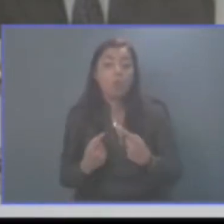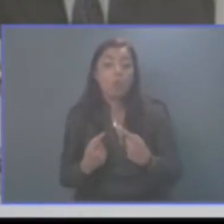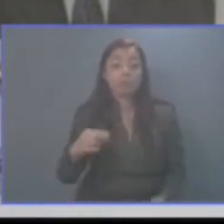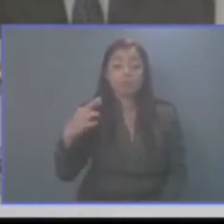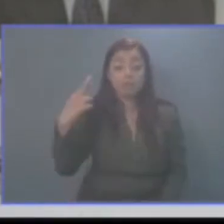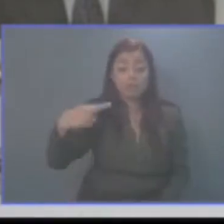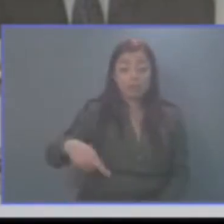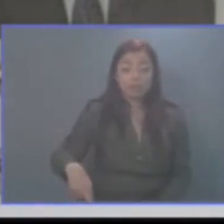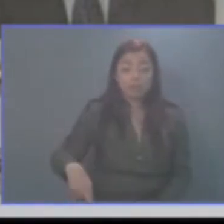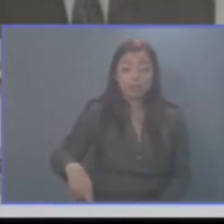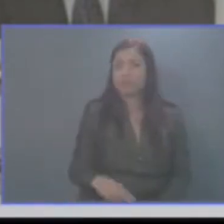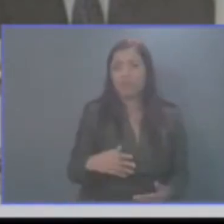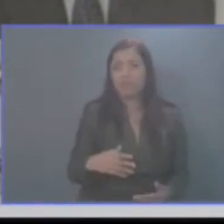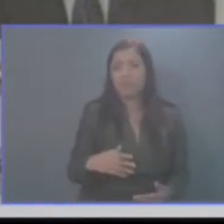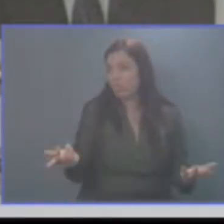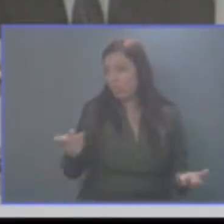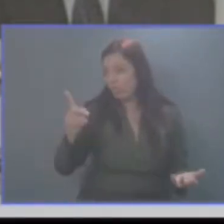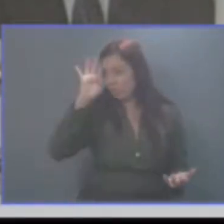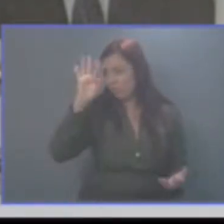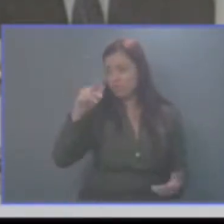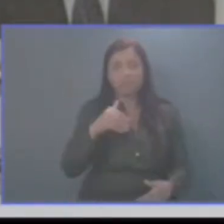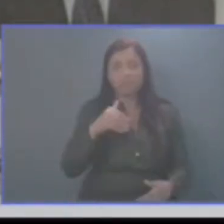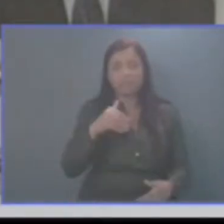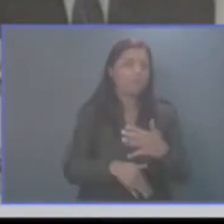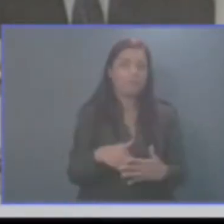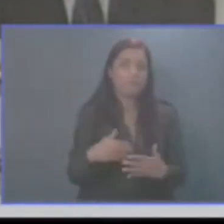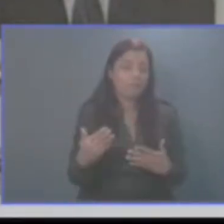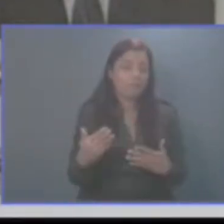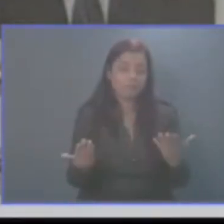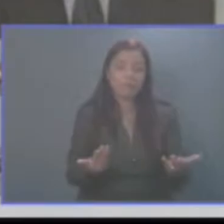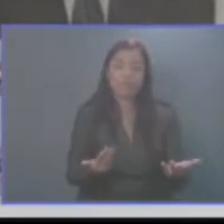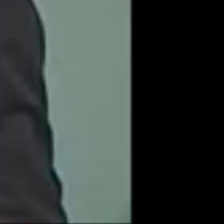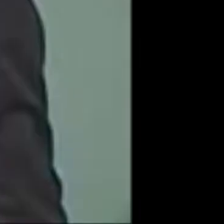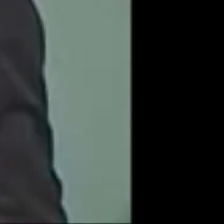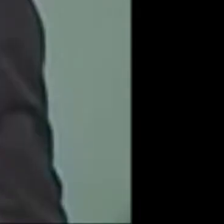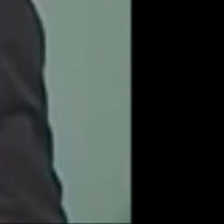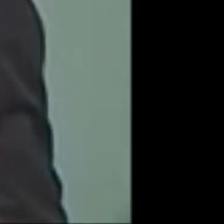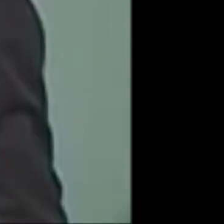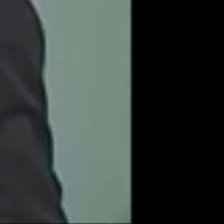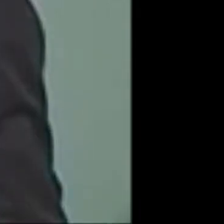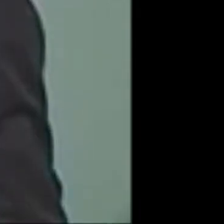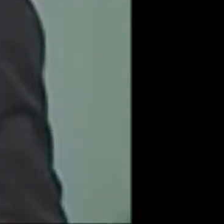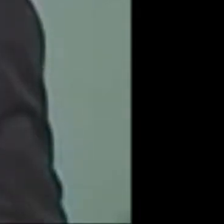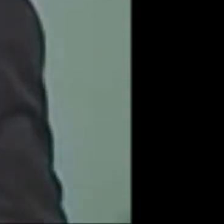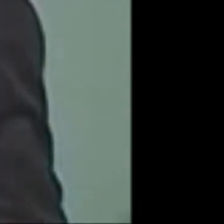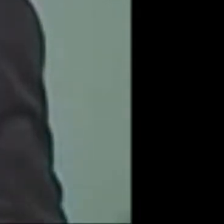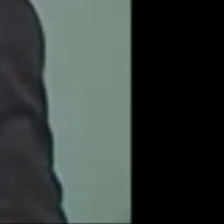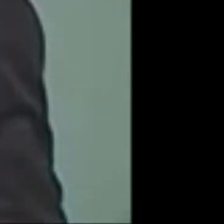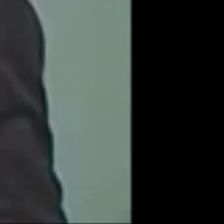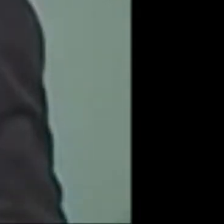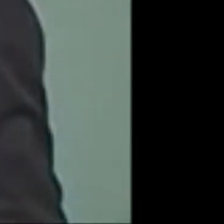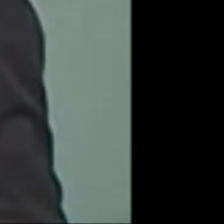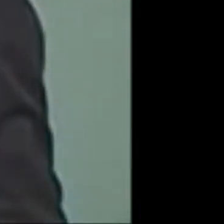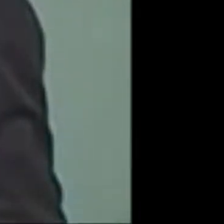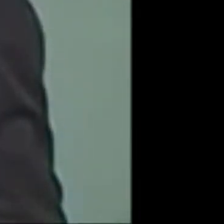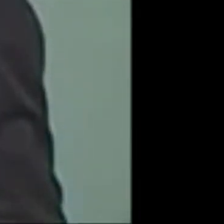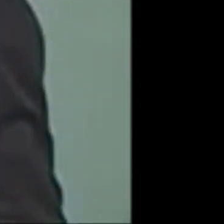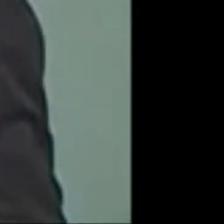exige. No es una instancia servil a sus órdenes. ¡Qué bárbaro! ¡Qué